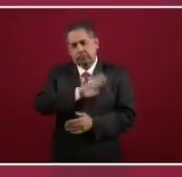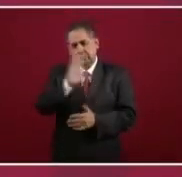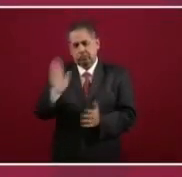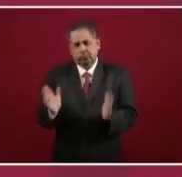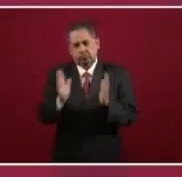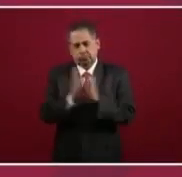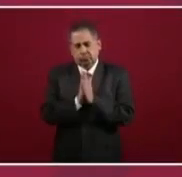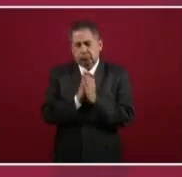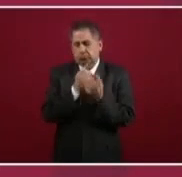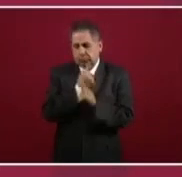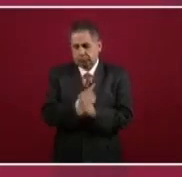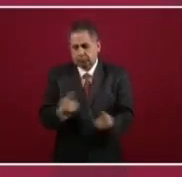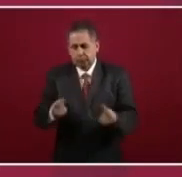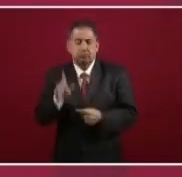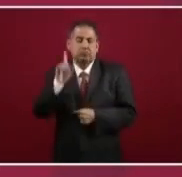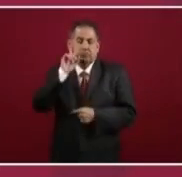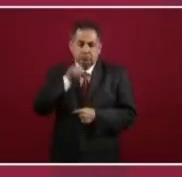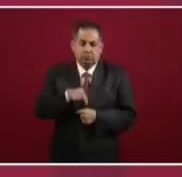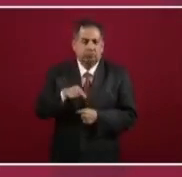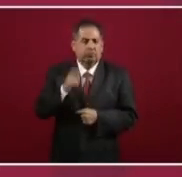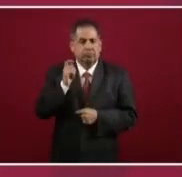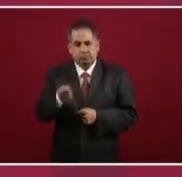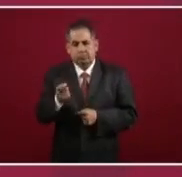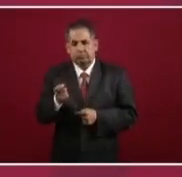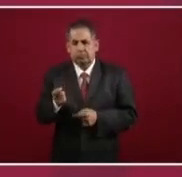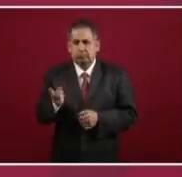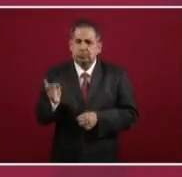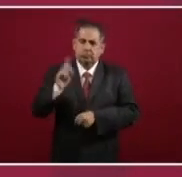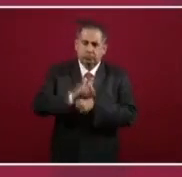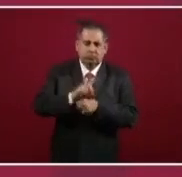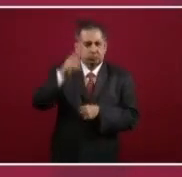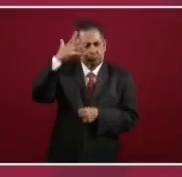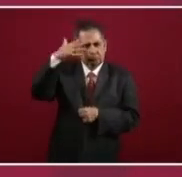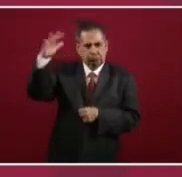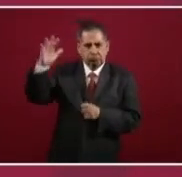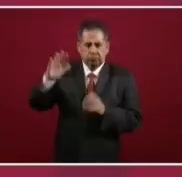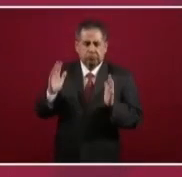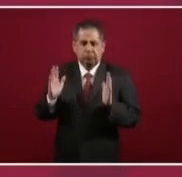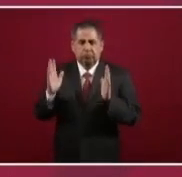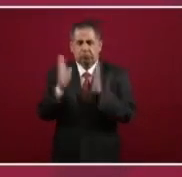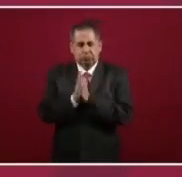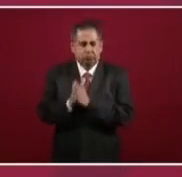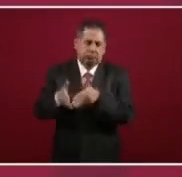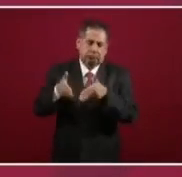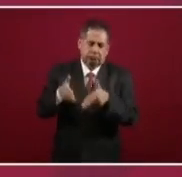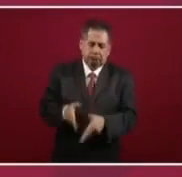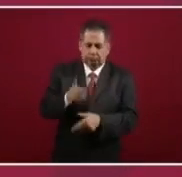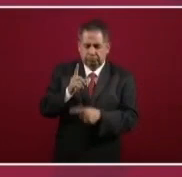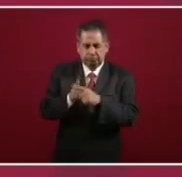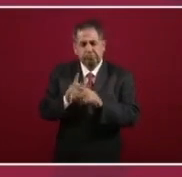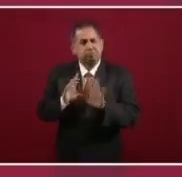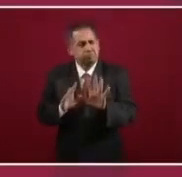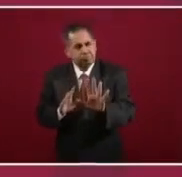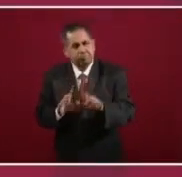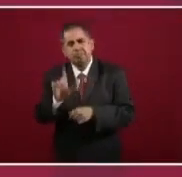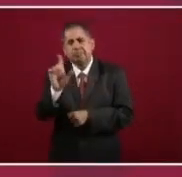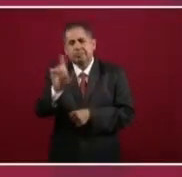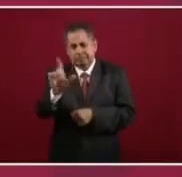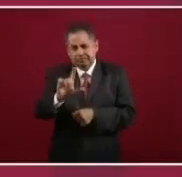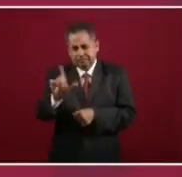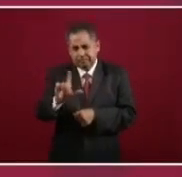de los niños muertos mañana este de los adultos de los finados entonces pero el lunes